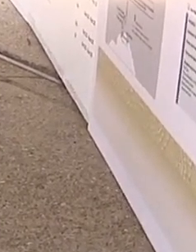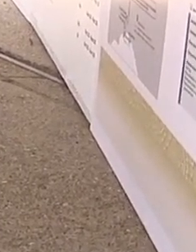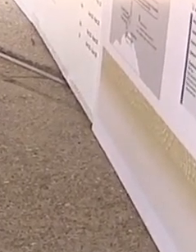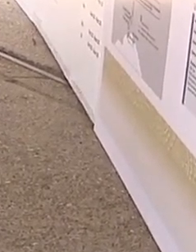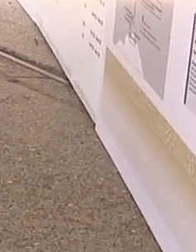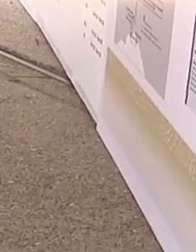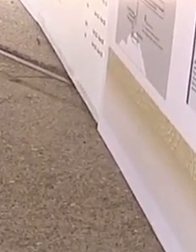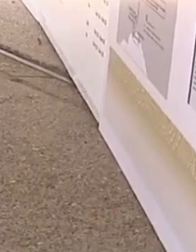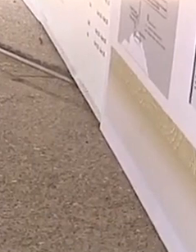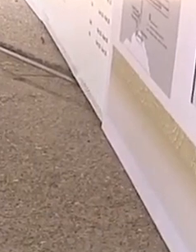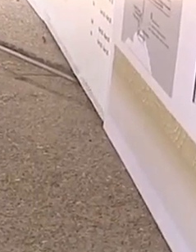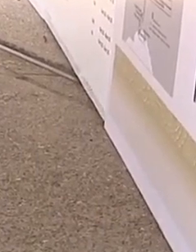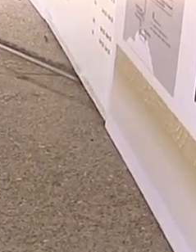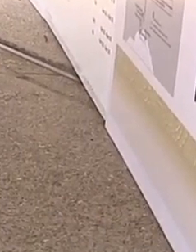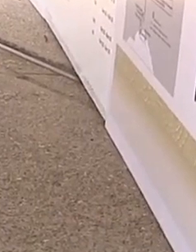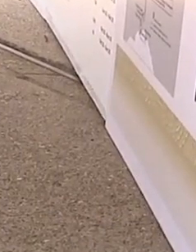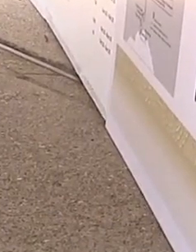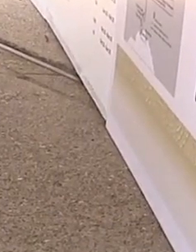se puso un pequeño